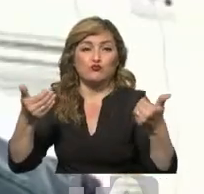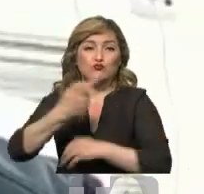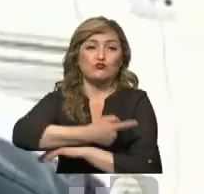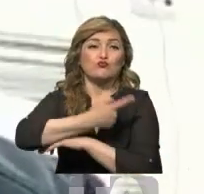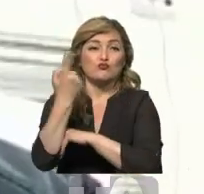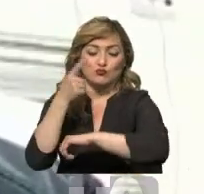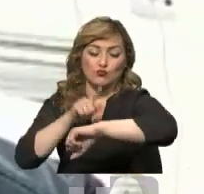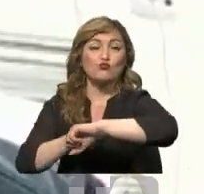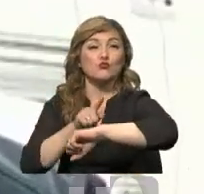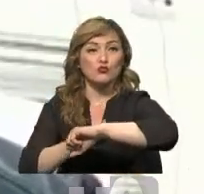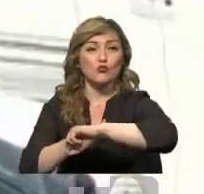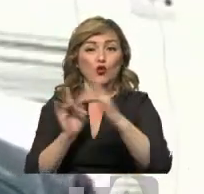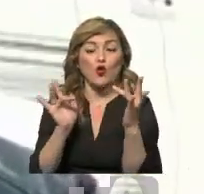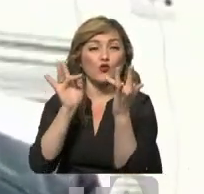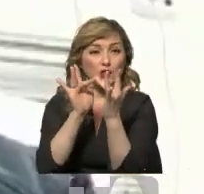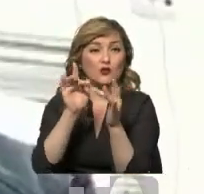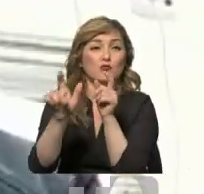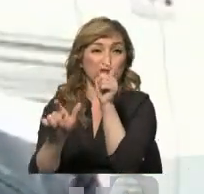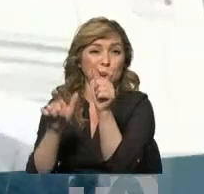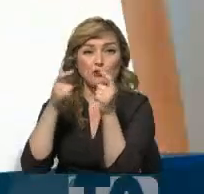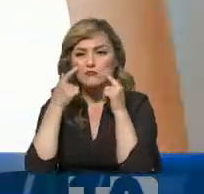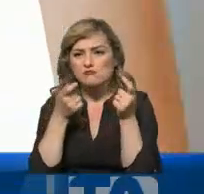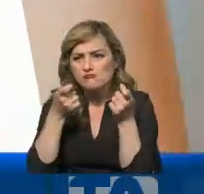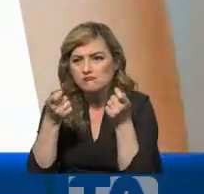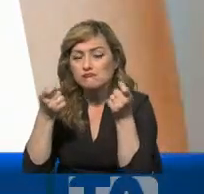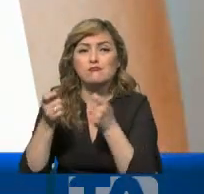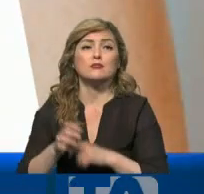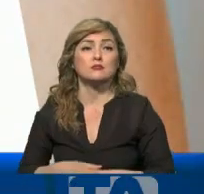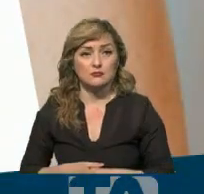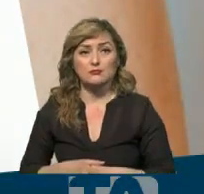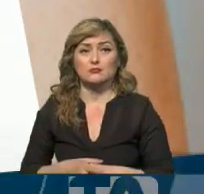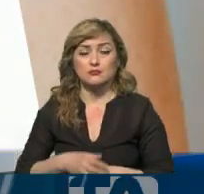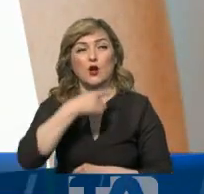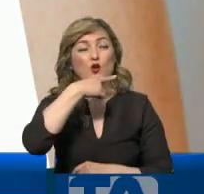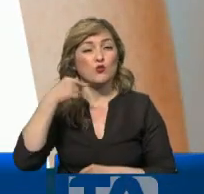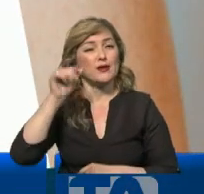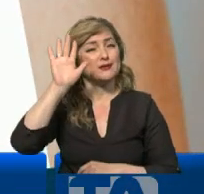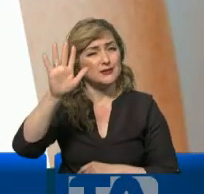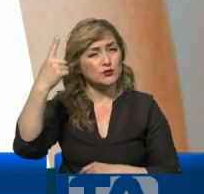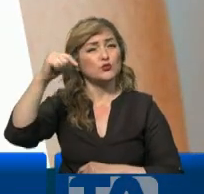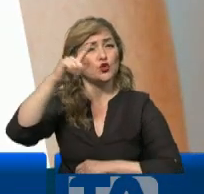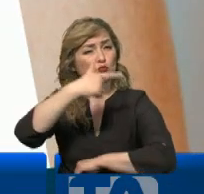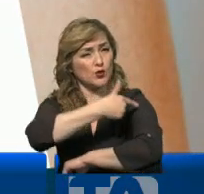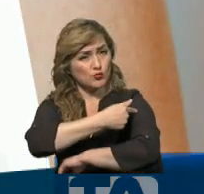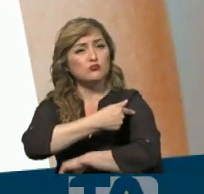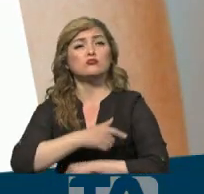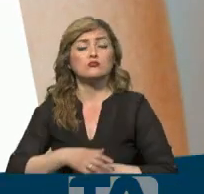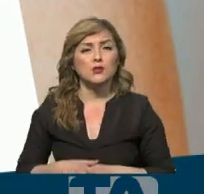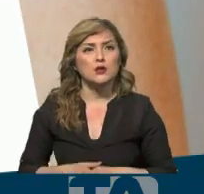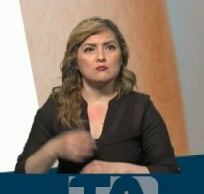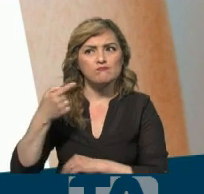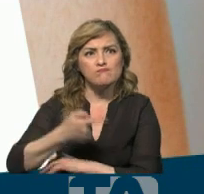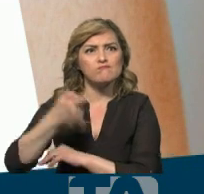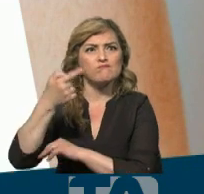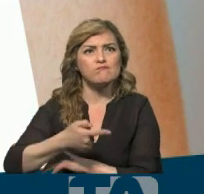a la hora tal, usted tuvo contacto, entonces todo eso está rastreado. Por otro lado, en Rusia se han aplicado 5 millones de vacunas a la fecha. Cada día